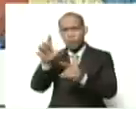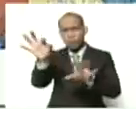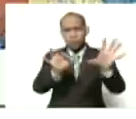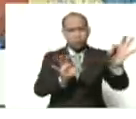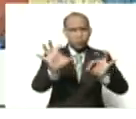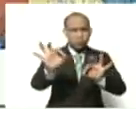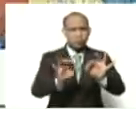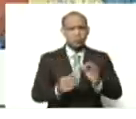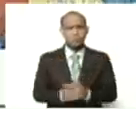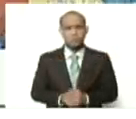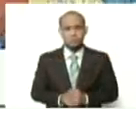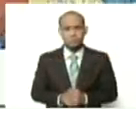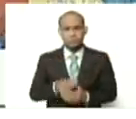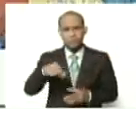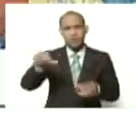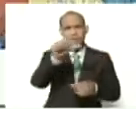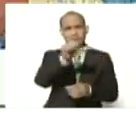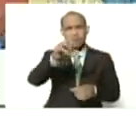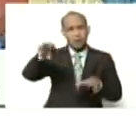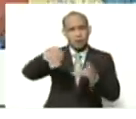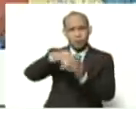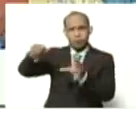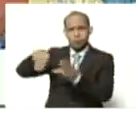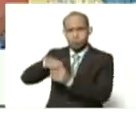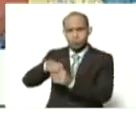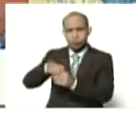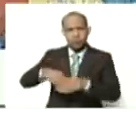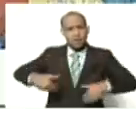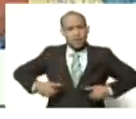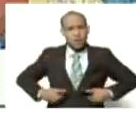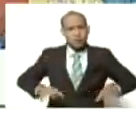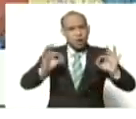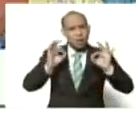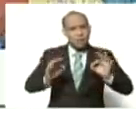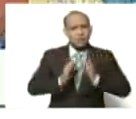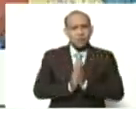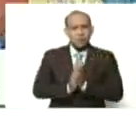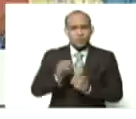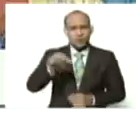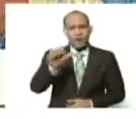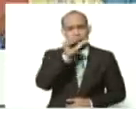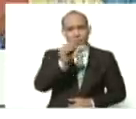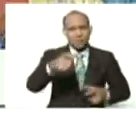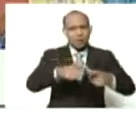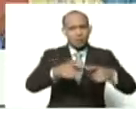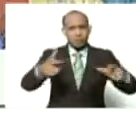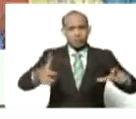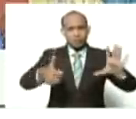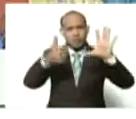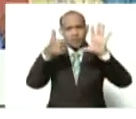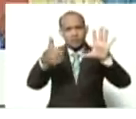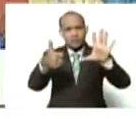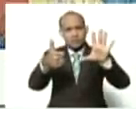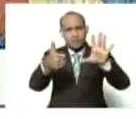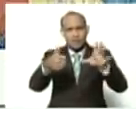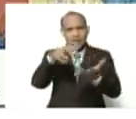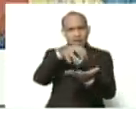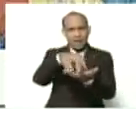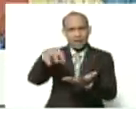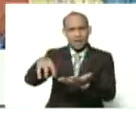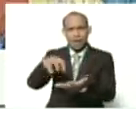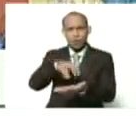radical. Un esfuerzo especial. Esta semana tuvieron crecimiento 6 entidades.